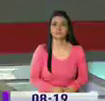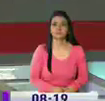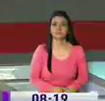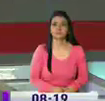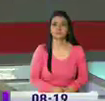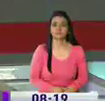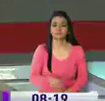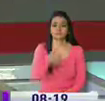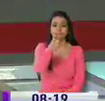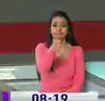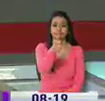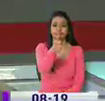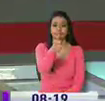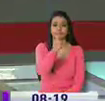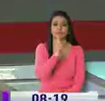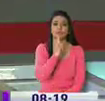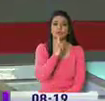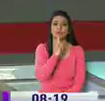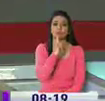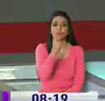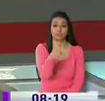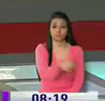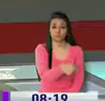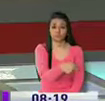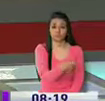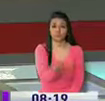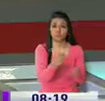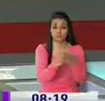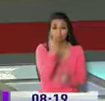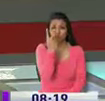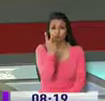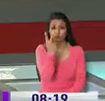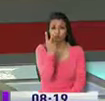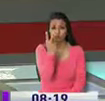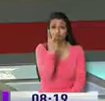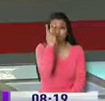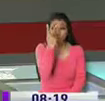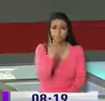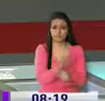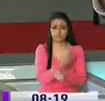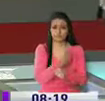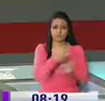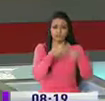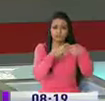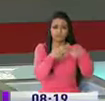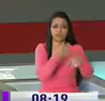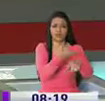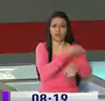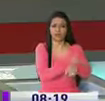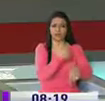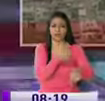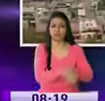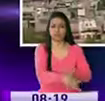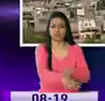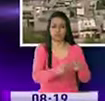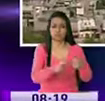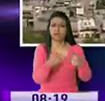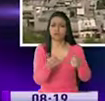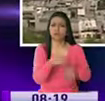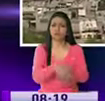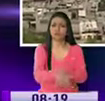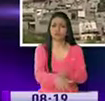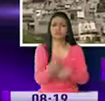Esto. Otro más. Dos. Esto. Dos velitas. ¡Qué barbaridad! ¿Qué habrá que hacer,